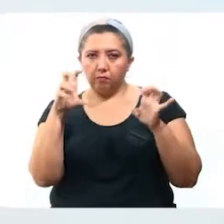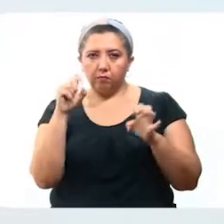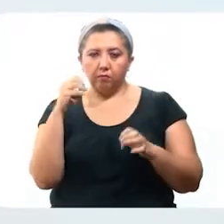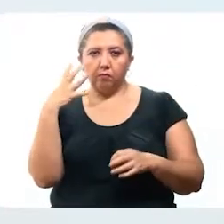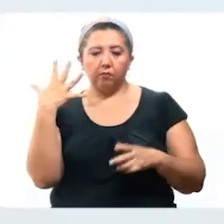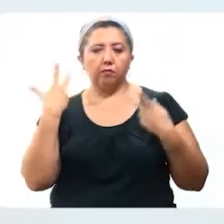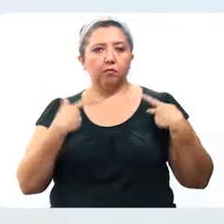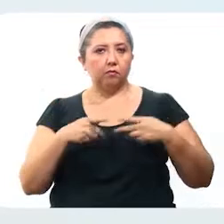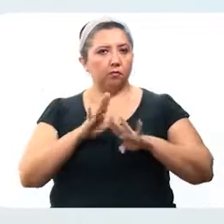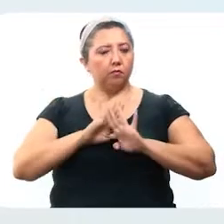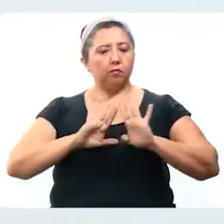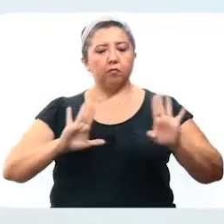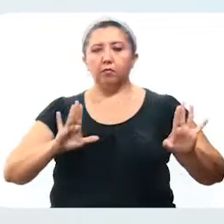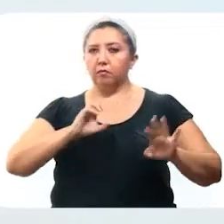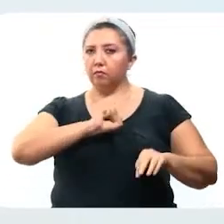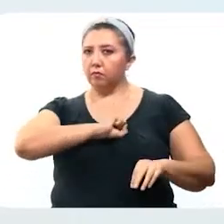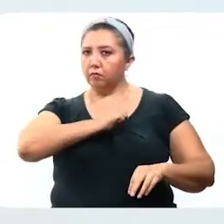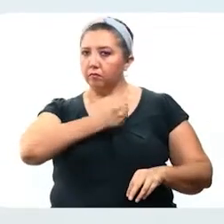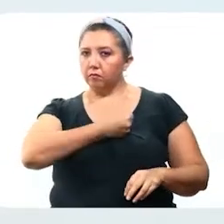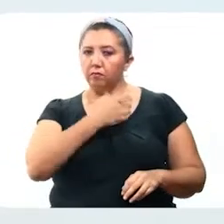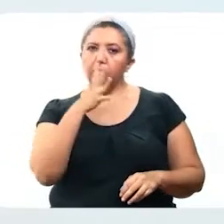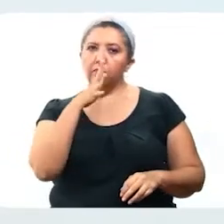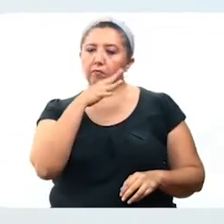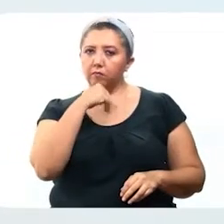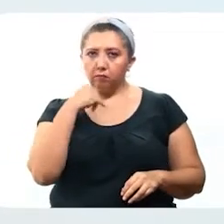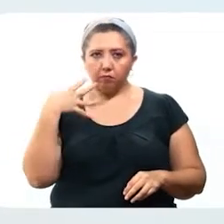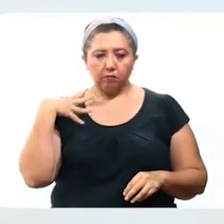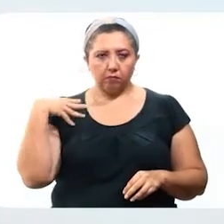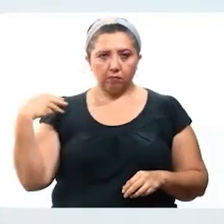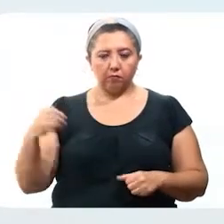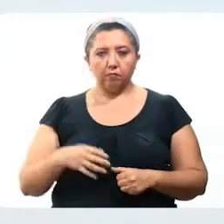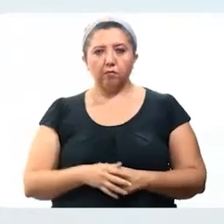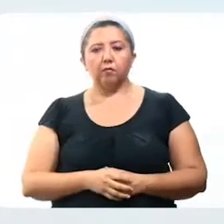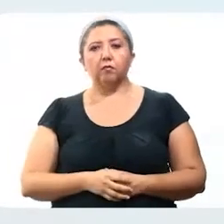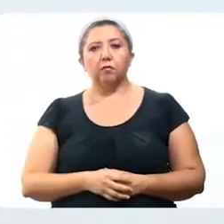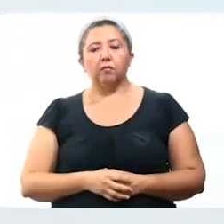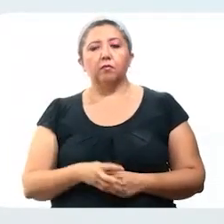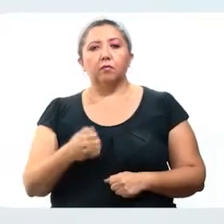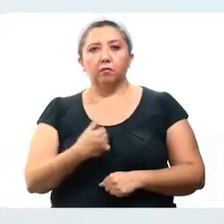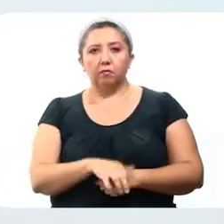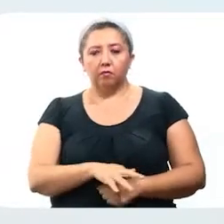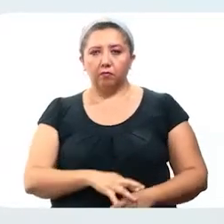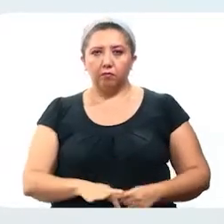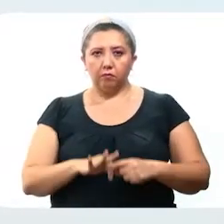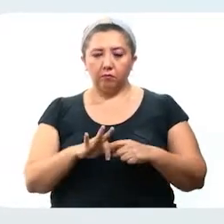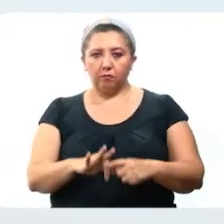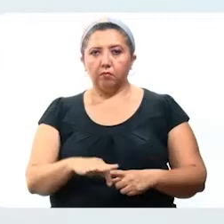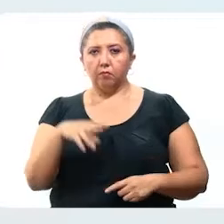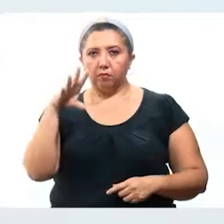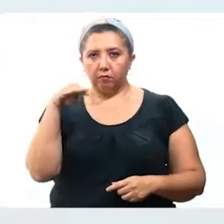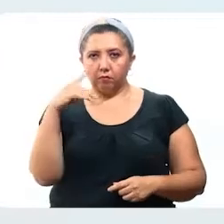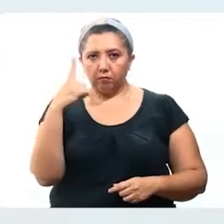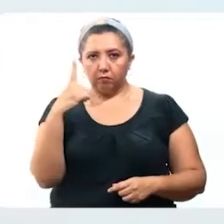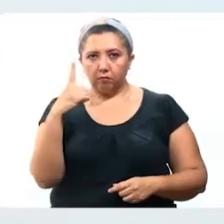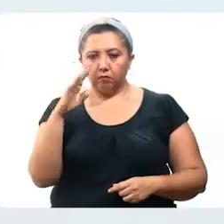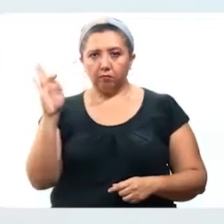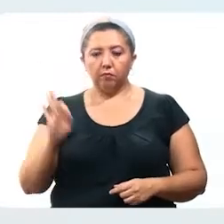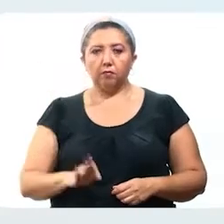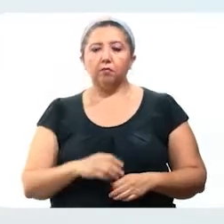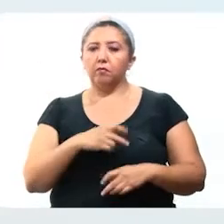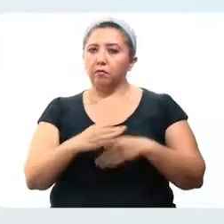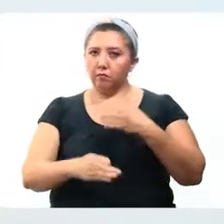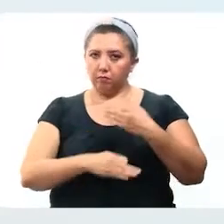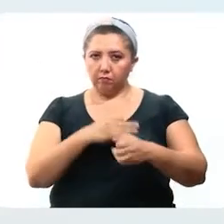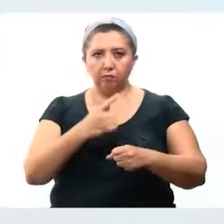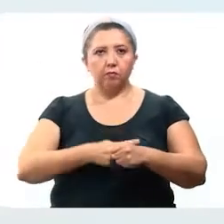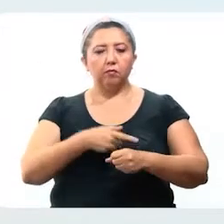70.925 pacientes ya se recuperaron, no presentan síntomas ni pueden contagiar. Esta cifra representa el 91% del